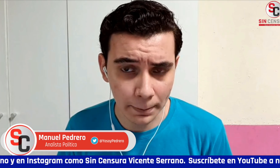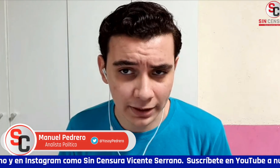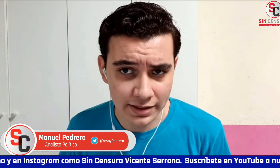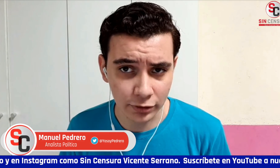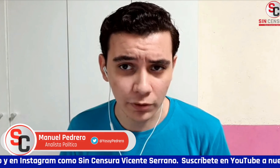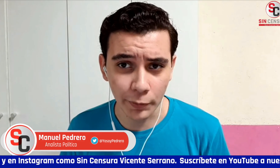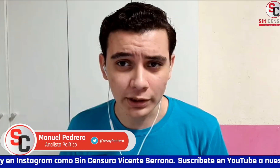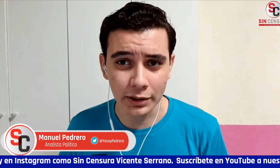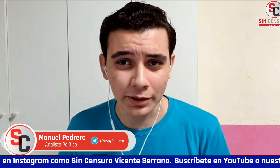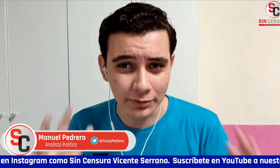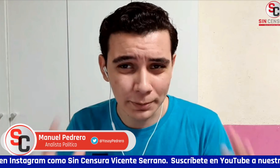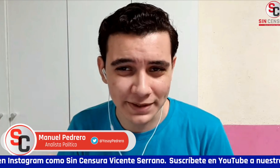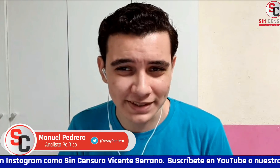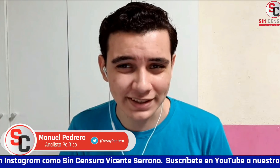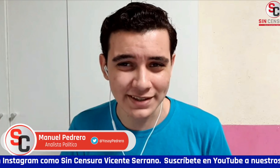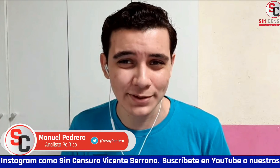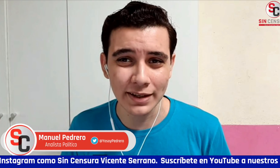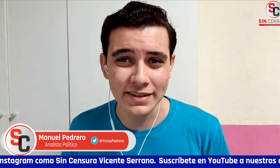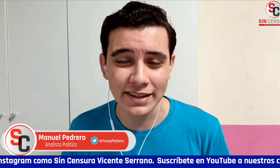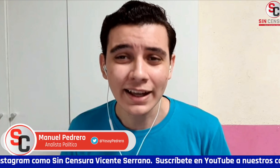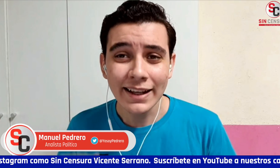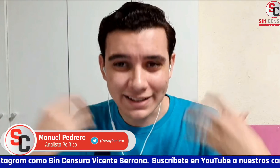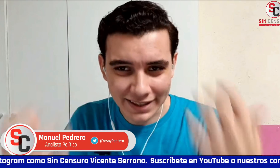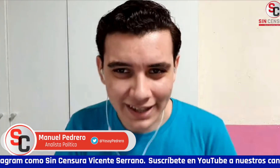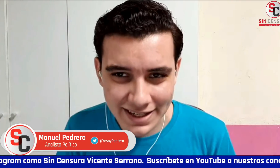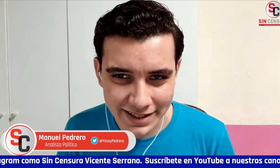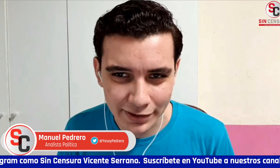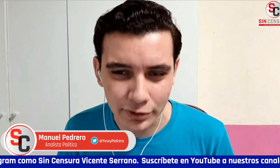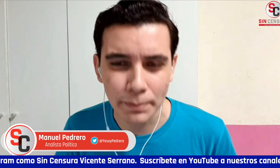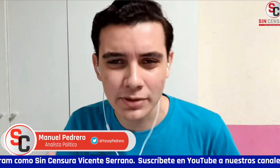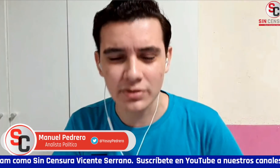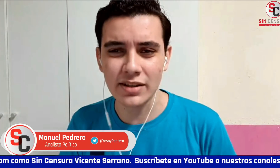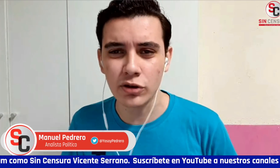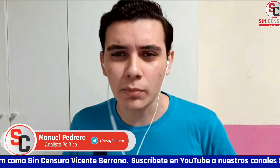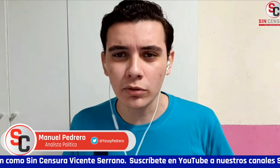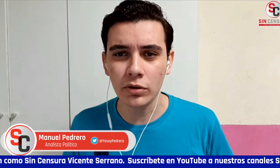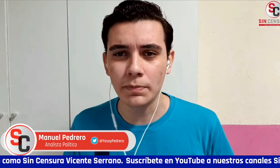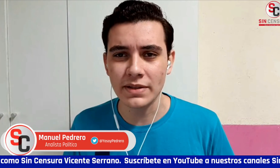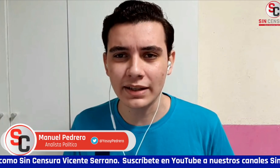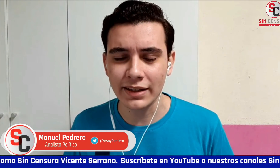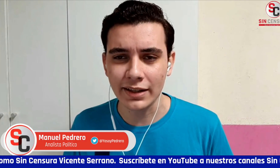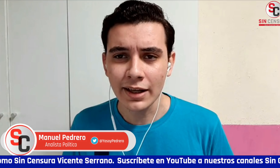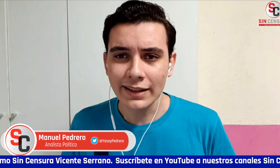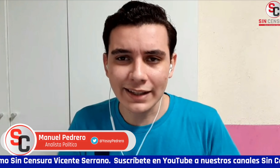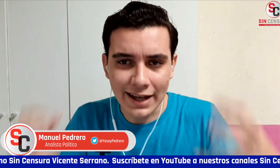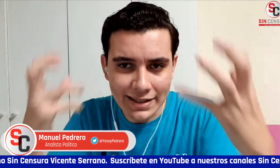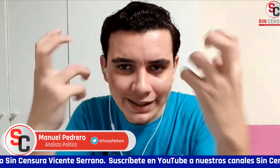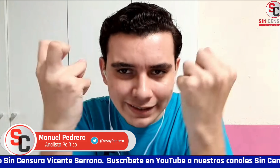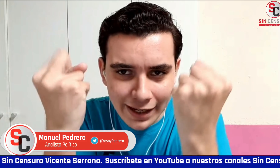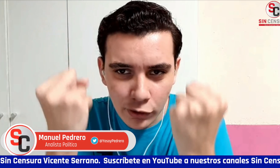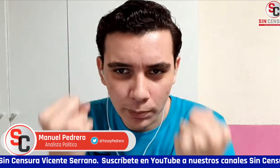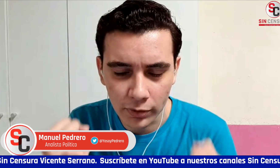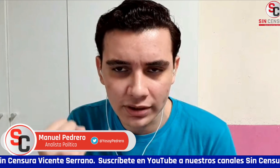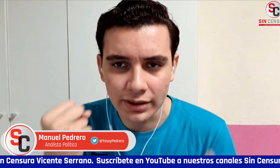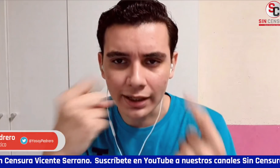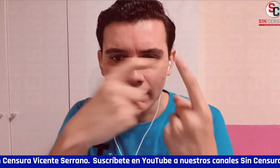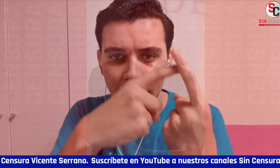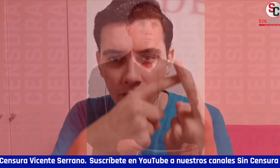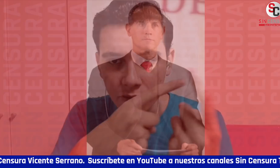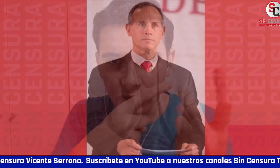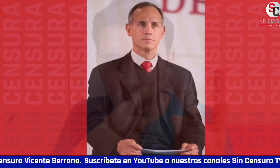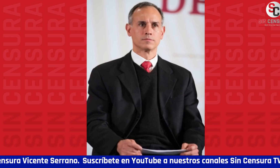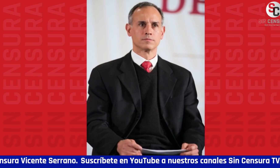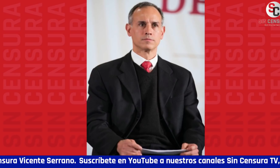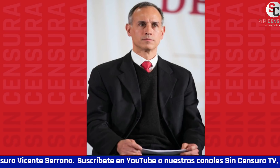a una prensa corporativa y una prensa tradicionalista que está al asedio de personajes como Hugo López-Gatell, que hacen necropolítica,